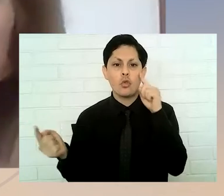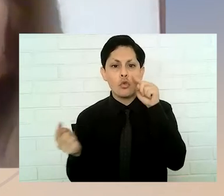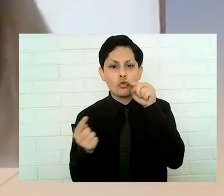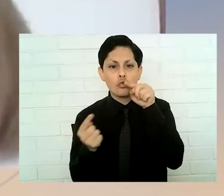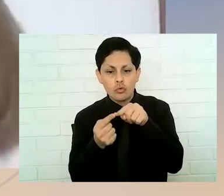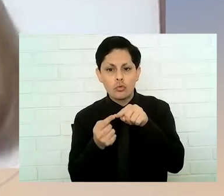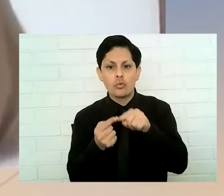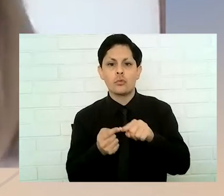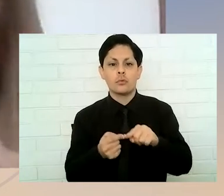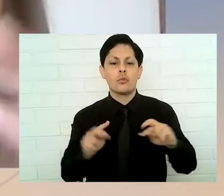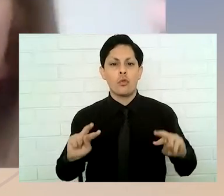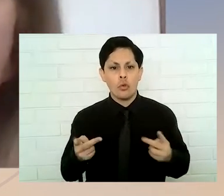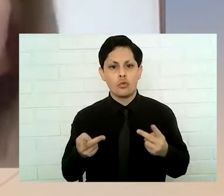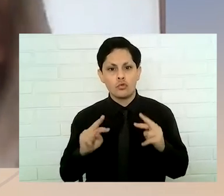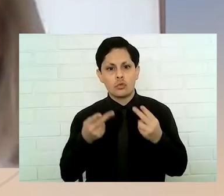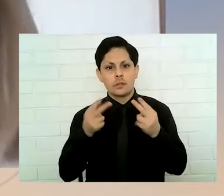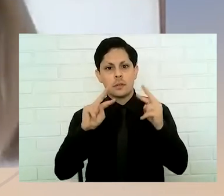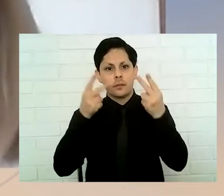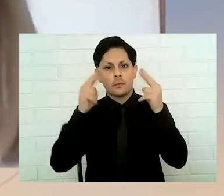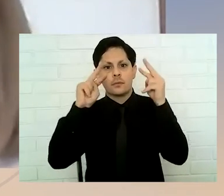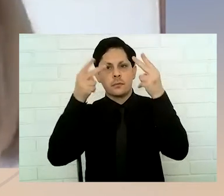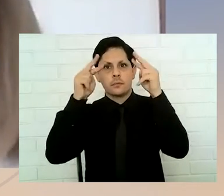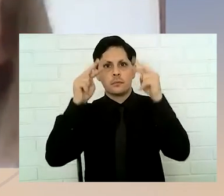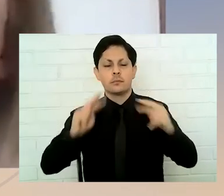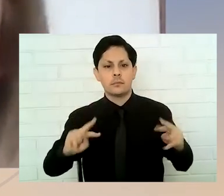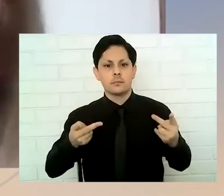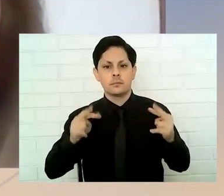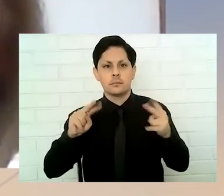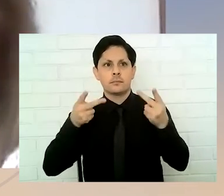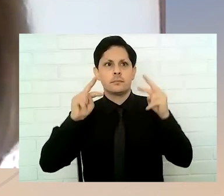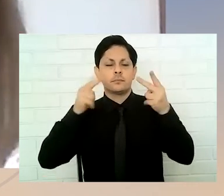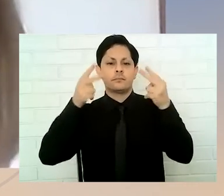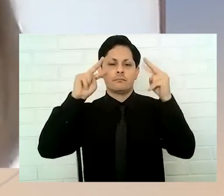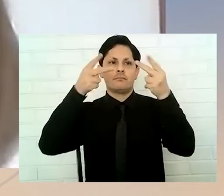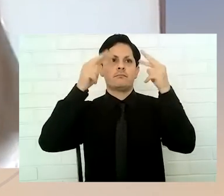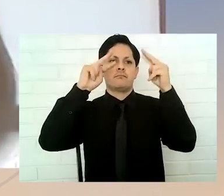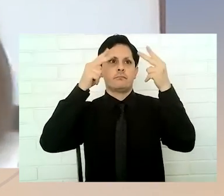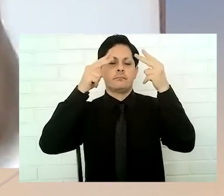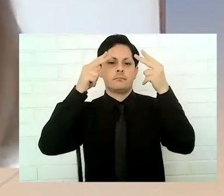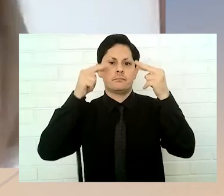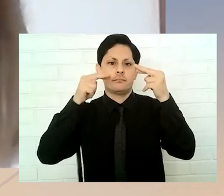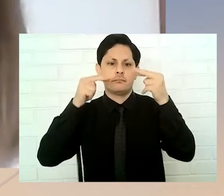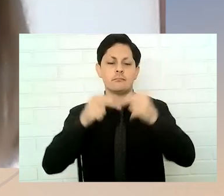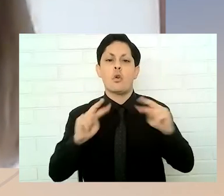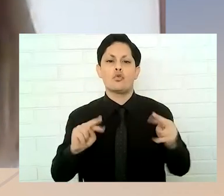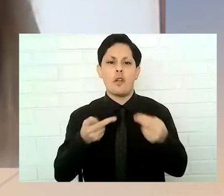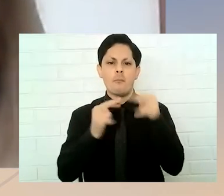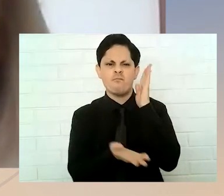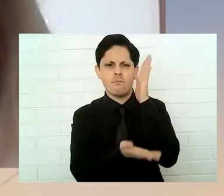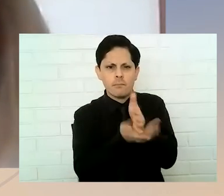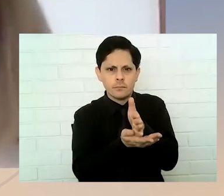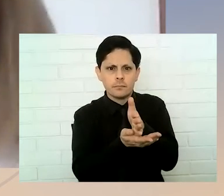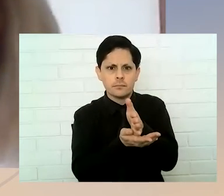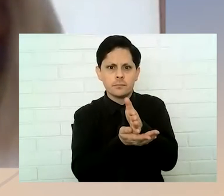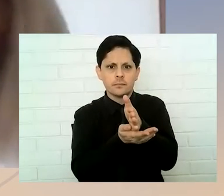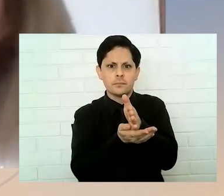constructivista, que todos sabemos un amplio paraguas, ya que va hasta el constructivismo radical, que es, en